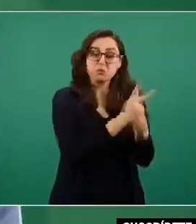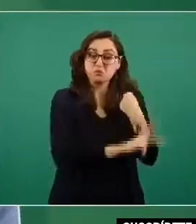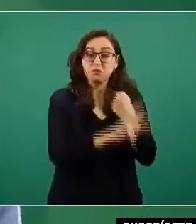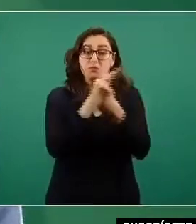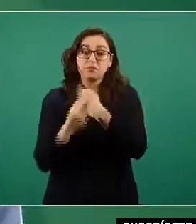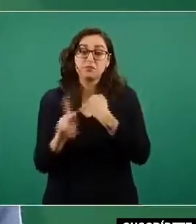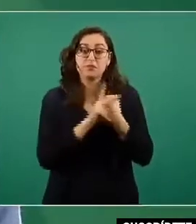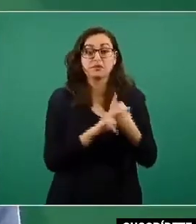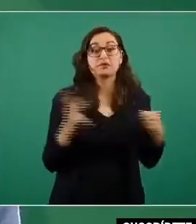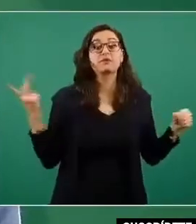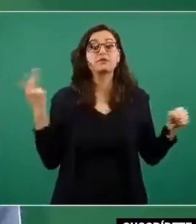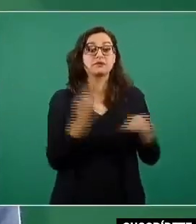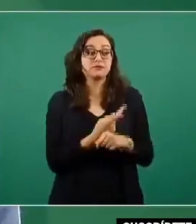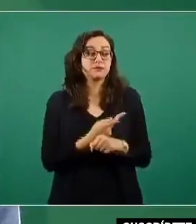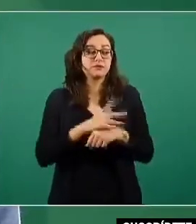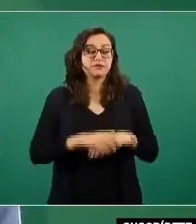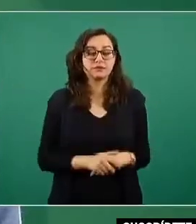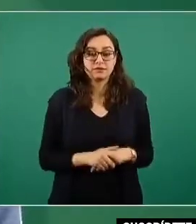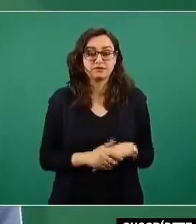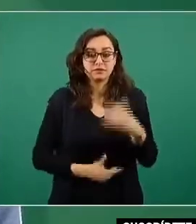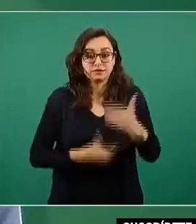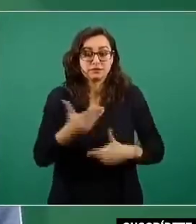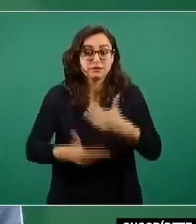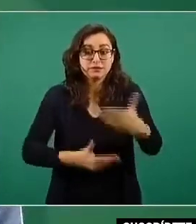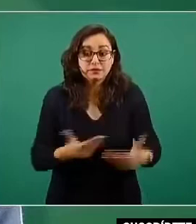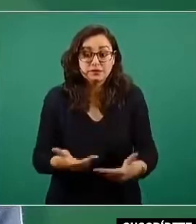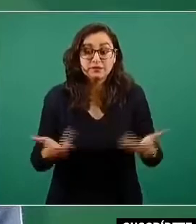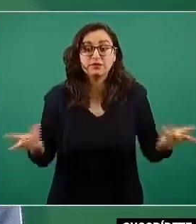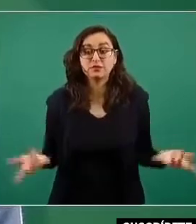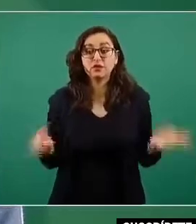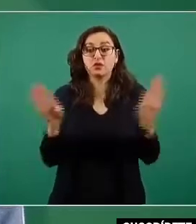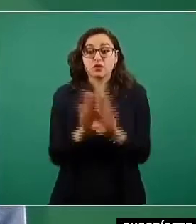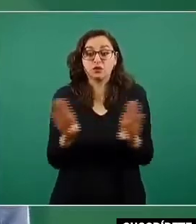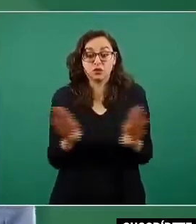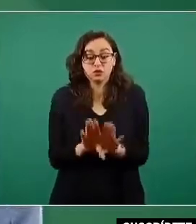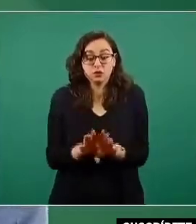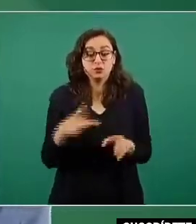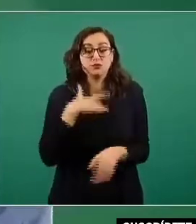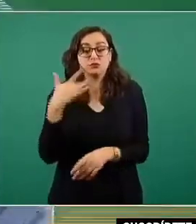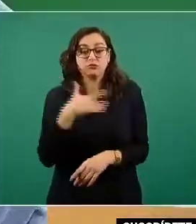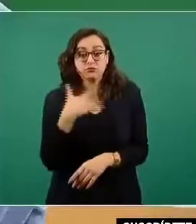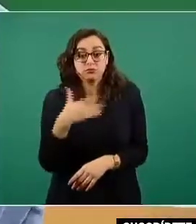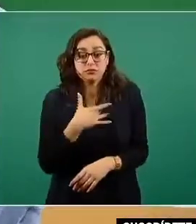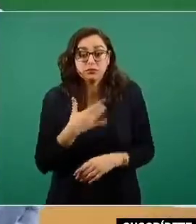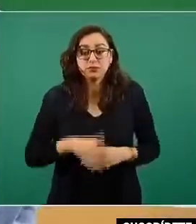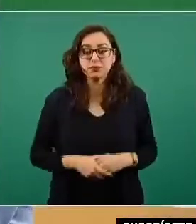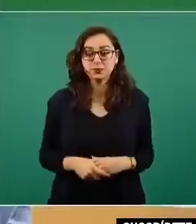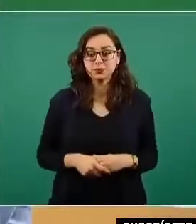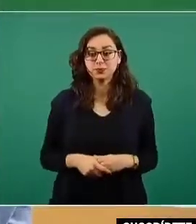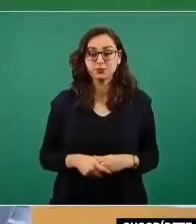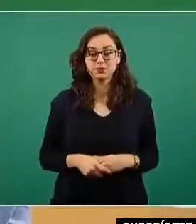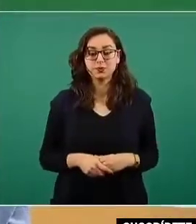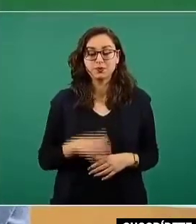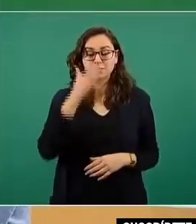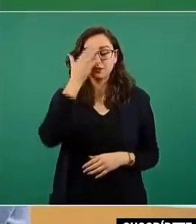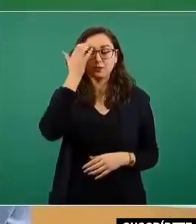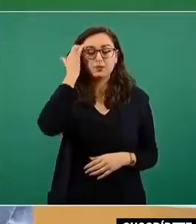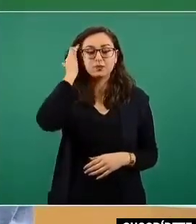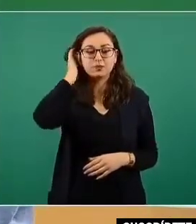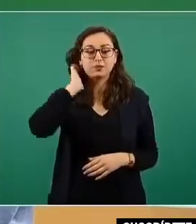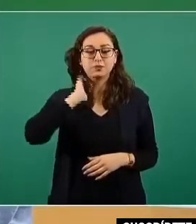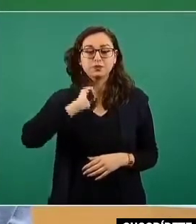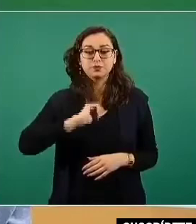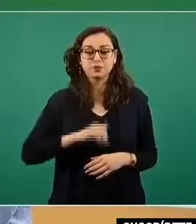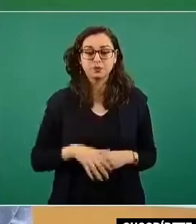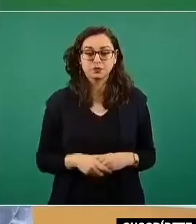en términos meramente técnicos, científicos, epidemiológicos. En la medida en que haya